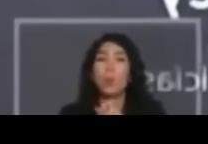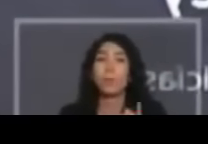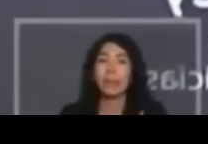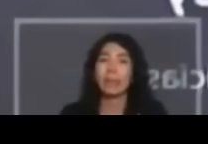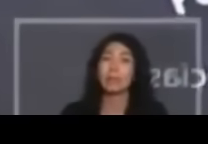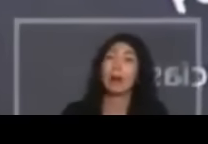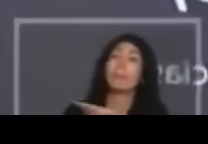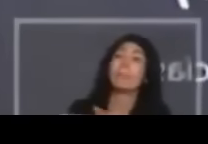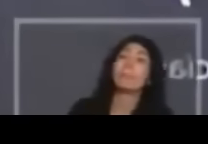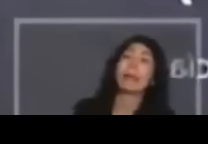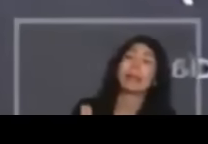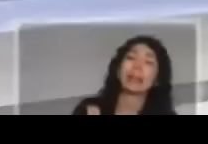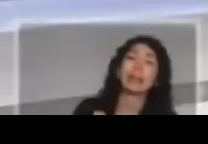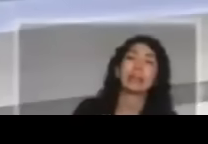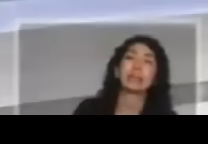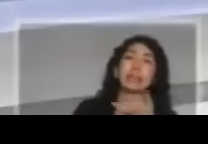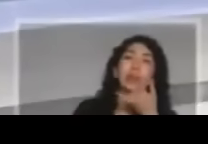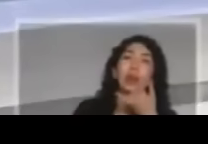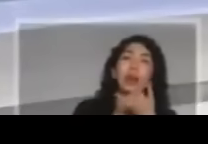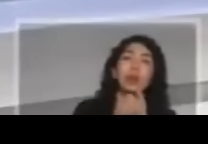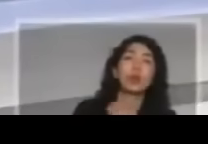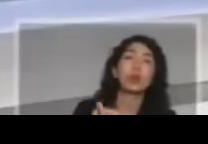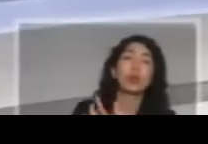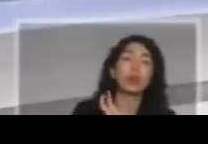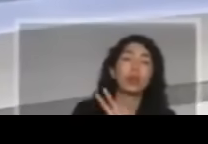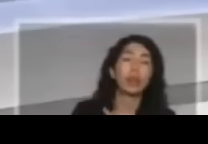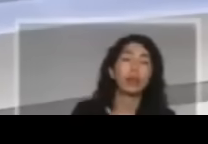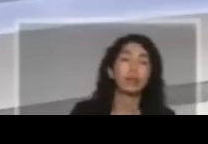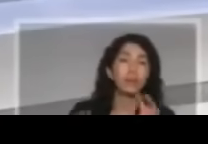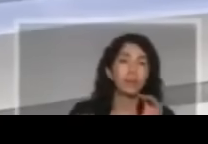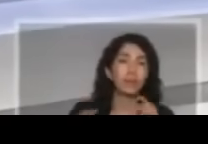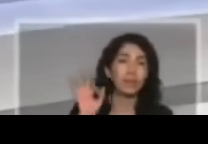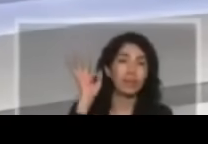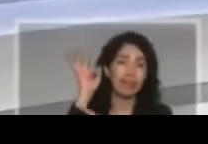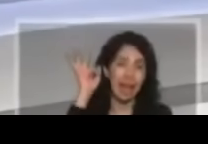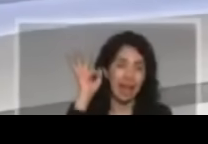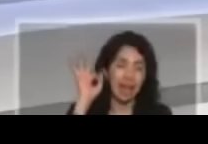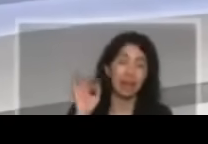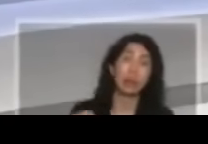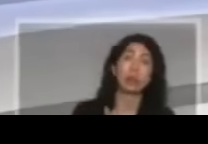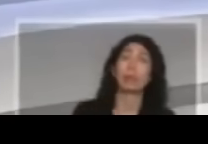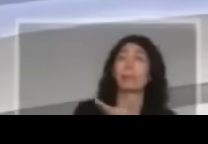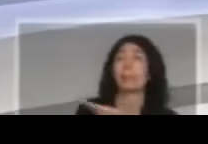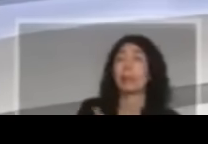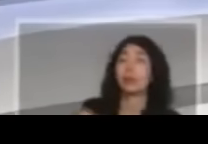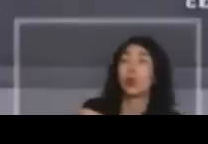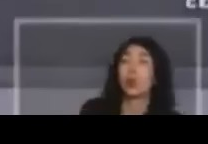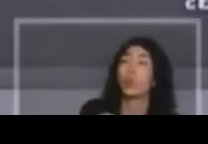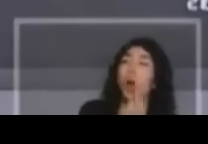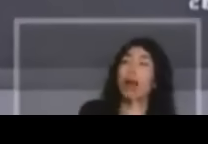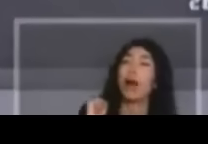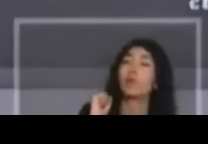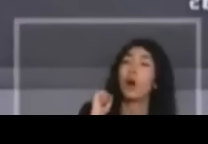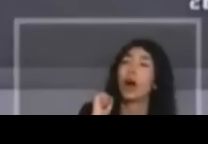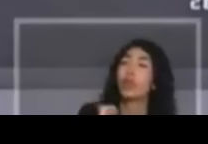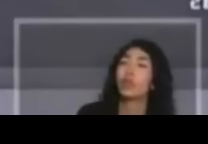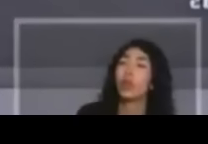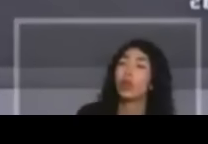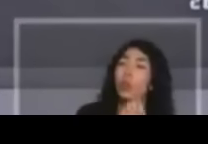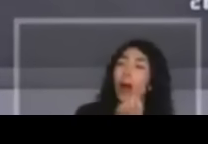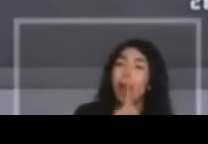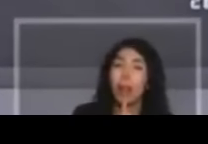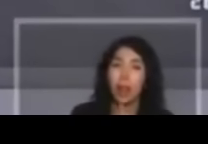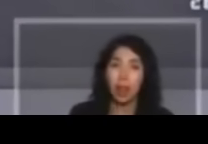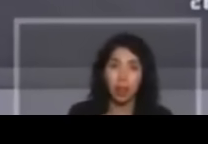teléfono del fiscal Javier armendaris y dos después para pedirle recomendación sobre un abogado porque ella le dice Esto es algo que como que me excede